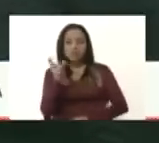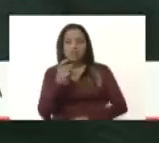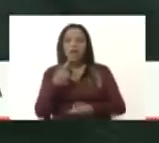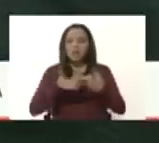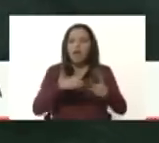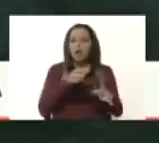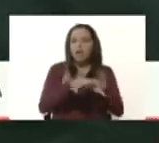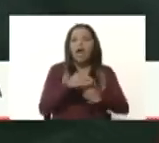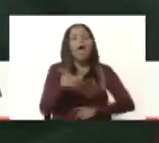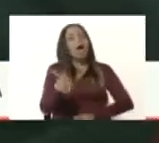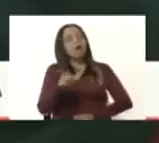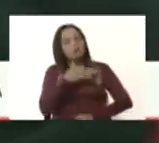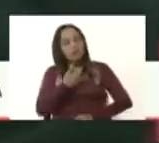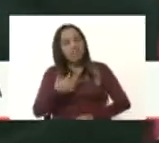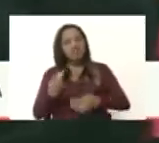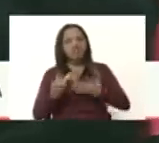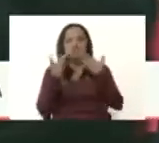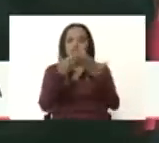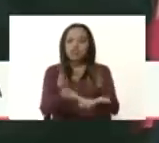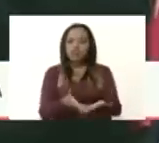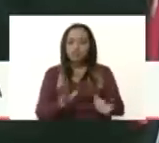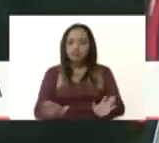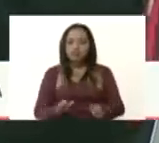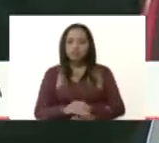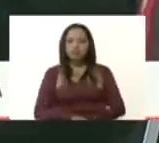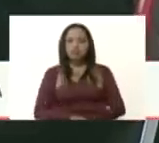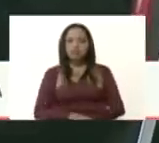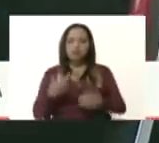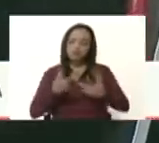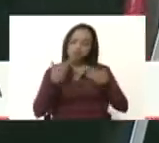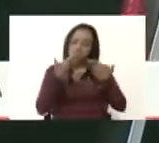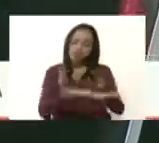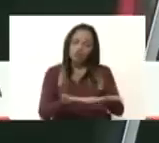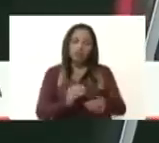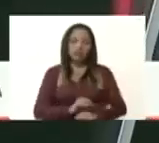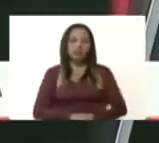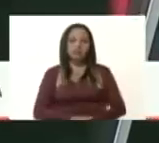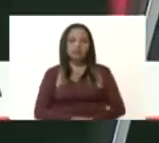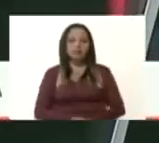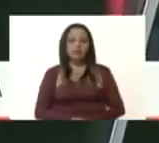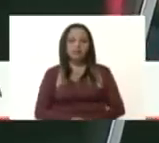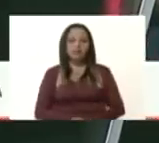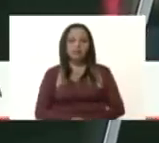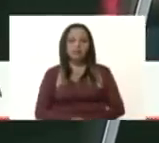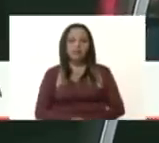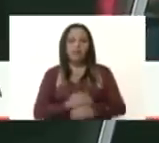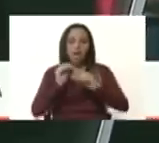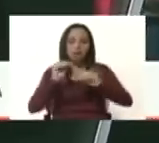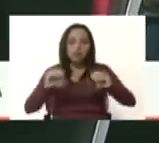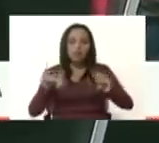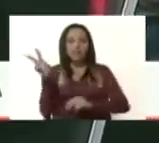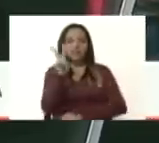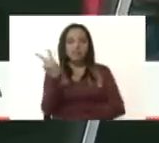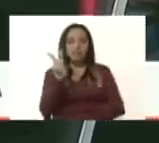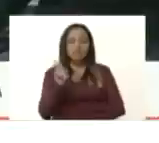bien, lo quiere, te lo doy, te lo doy. Y anuncio, Venezuela tiene